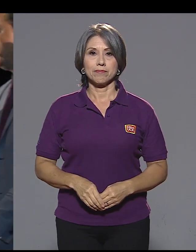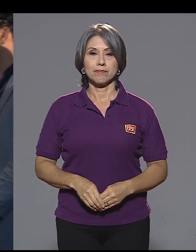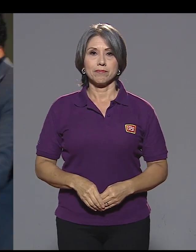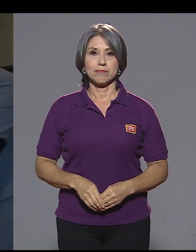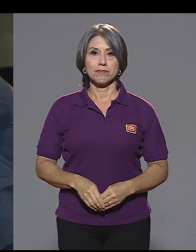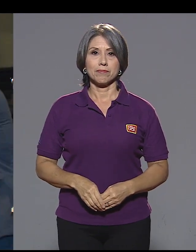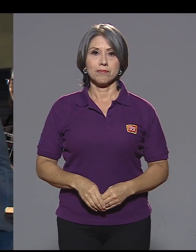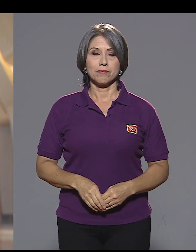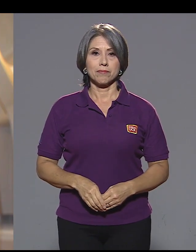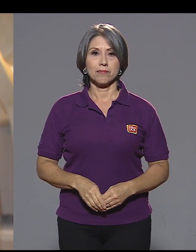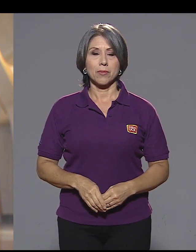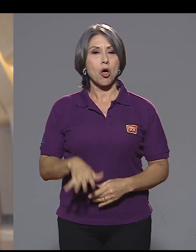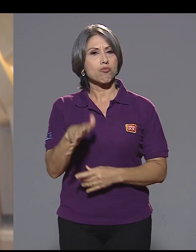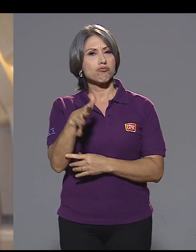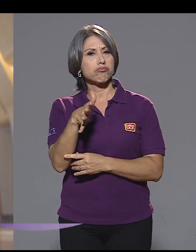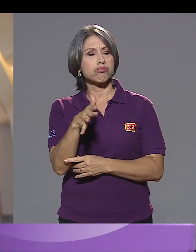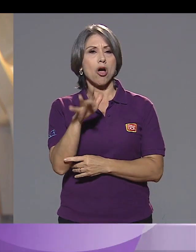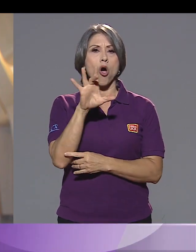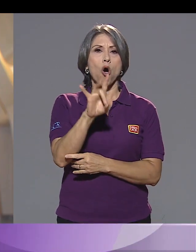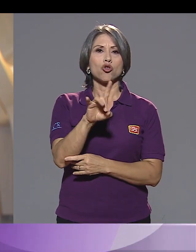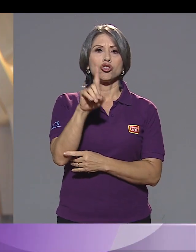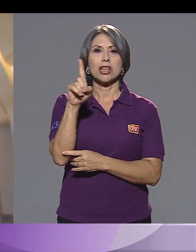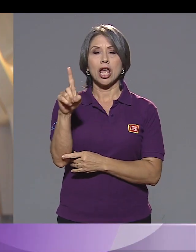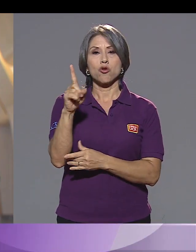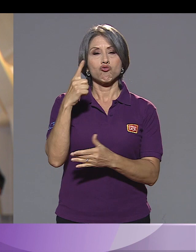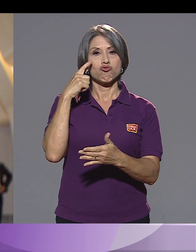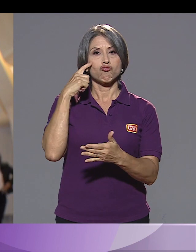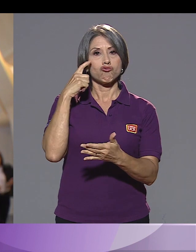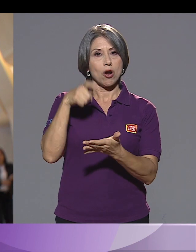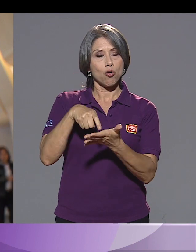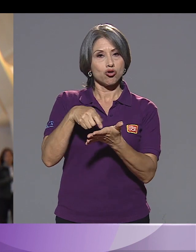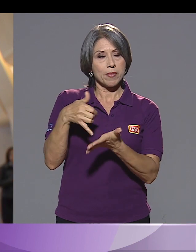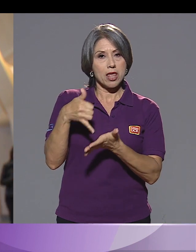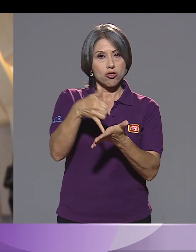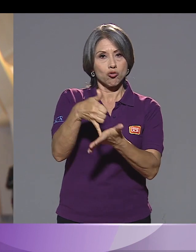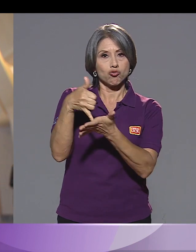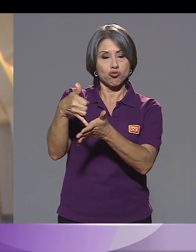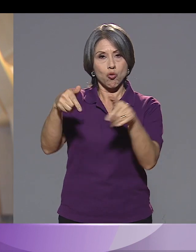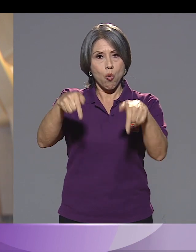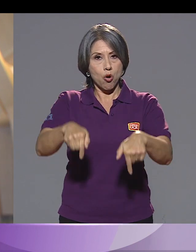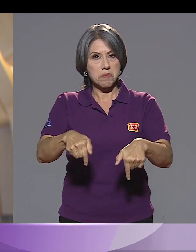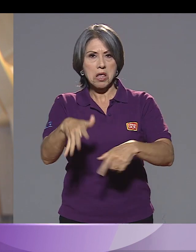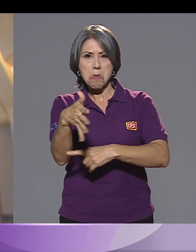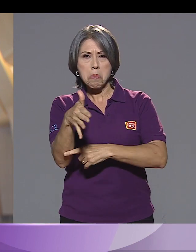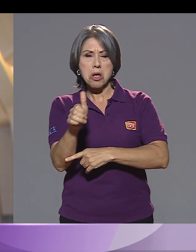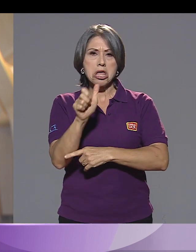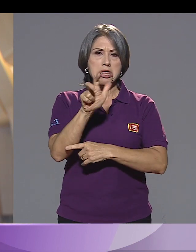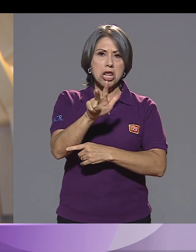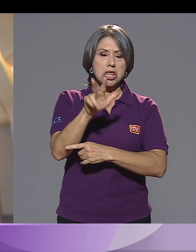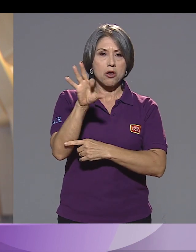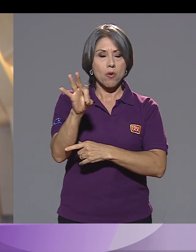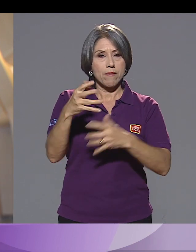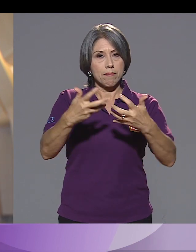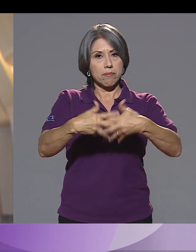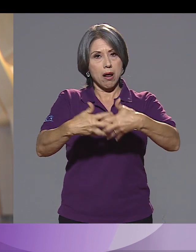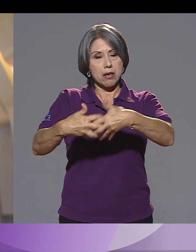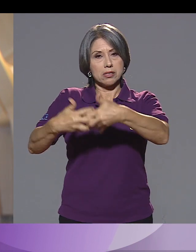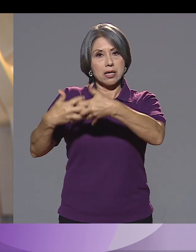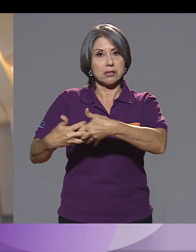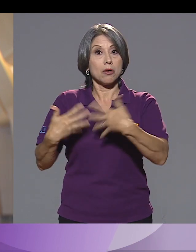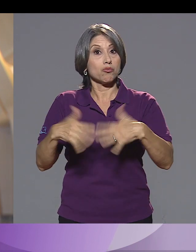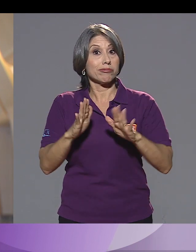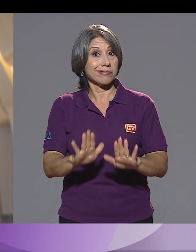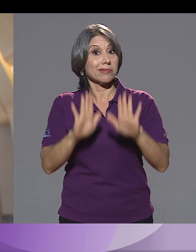Son aproximadamente 81 reconocimientos que se están entregando al día de hoy. Aproximadamente fueron unas 39 empresas, que